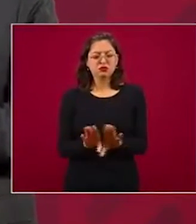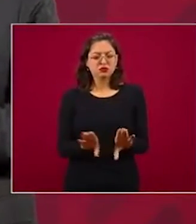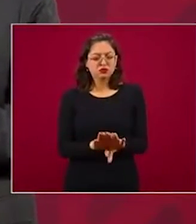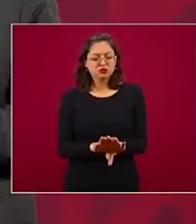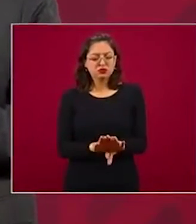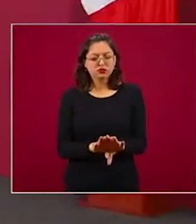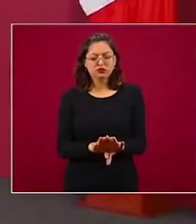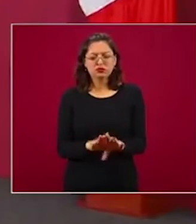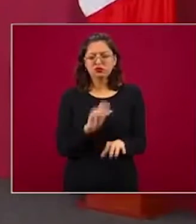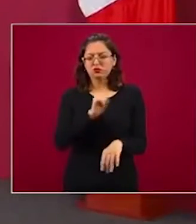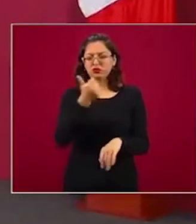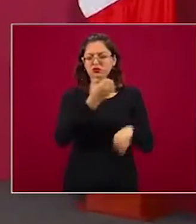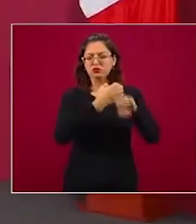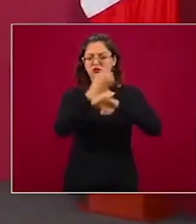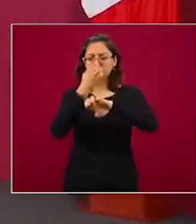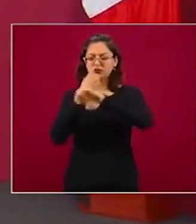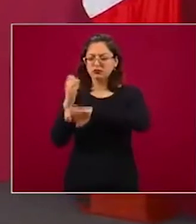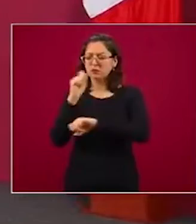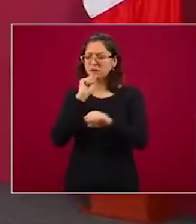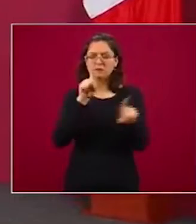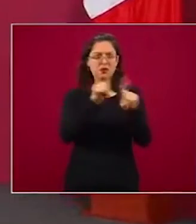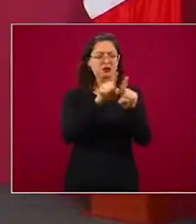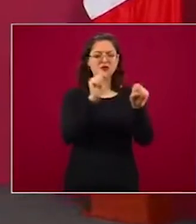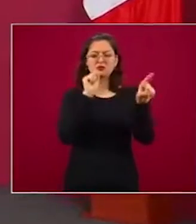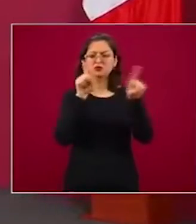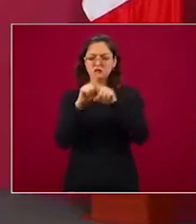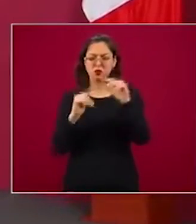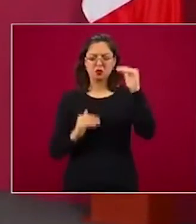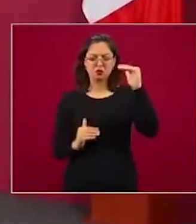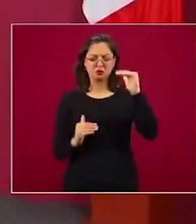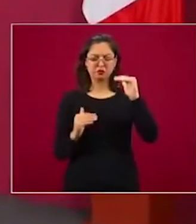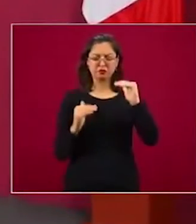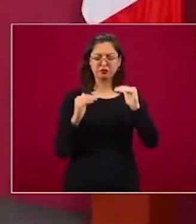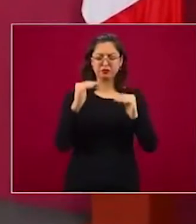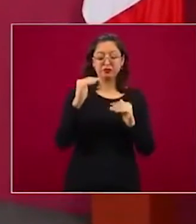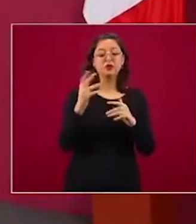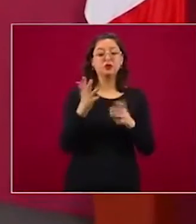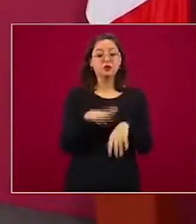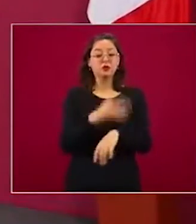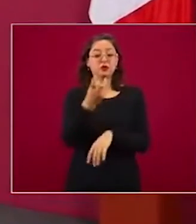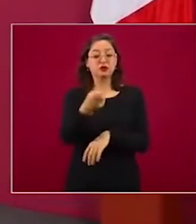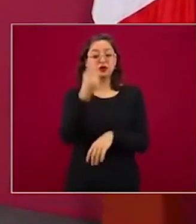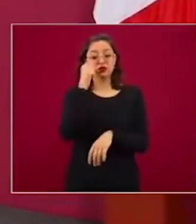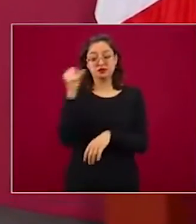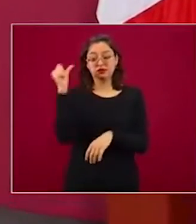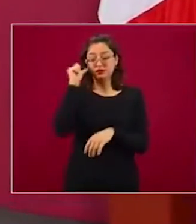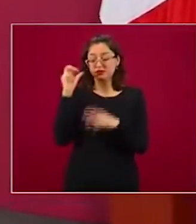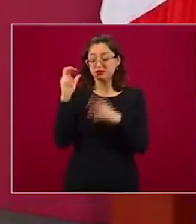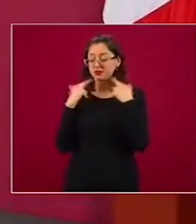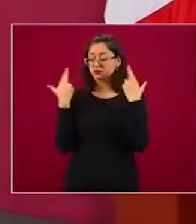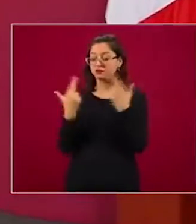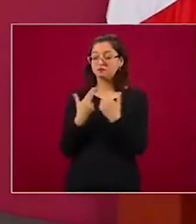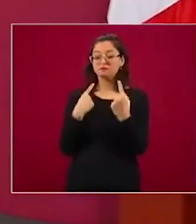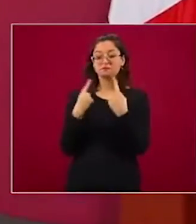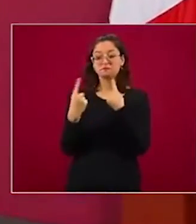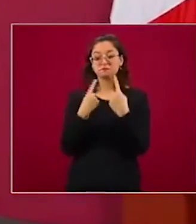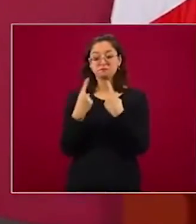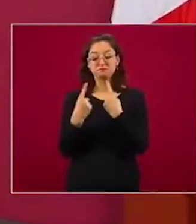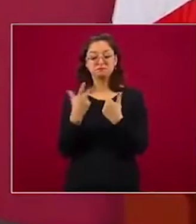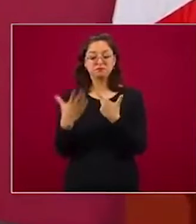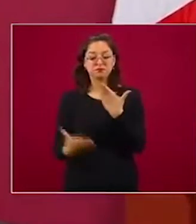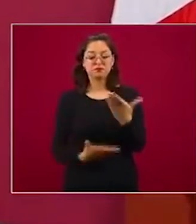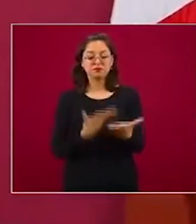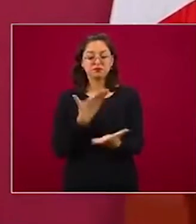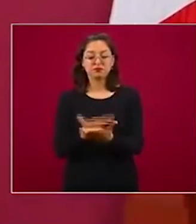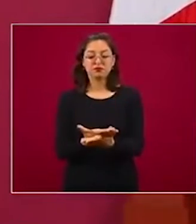andrés manuel lópez obrador llamó a la población mexicana a superar sus miedos y salir del confinamiento porque no se puede